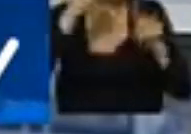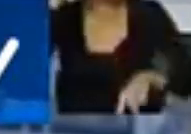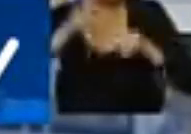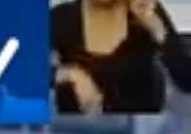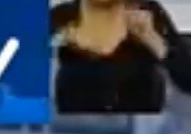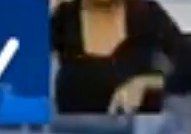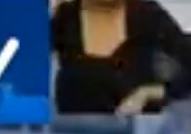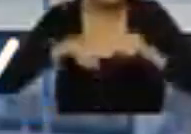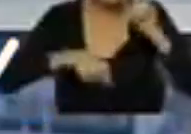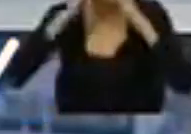salir a ninguna hora